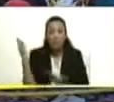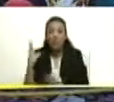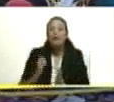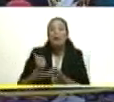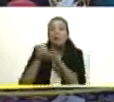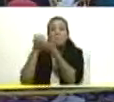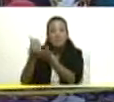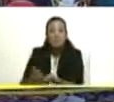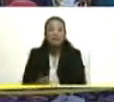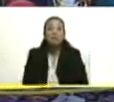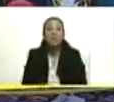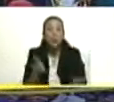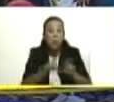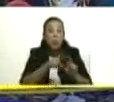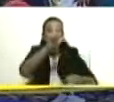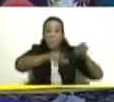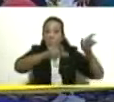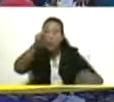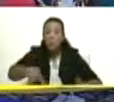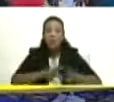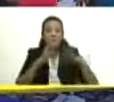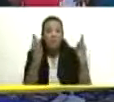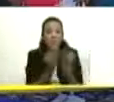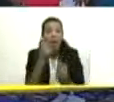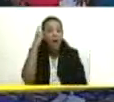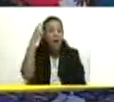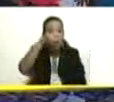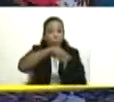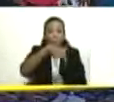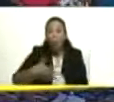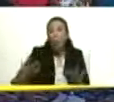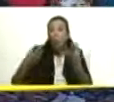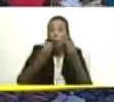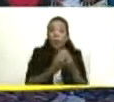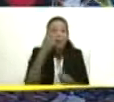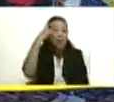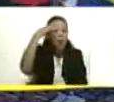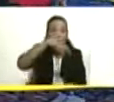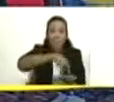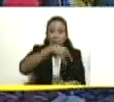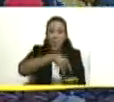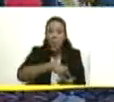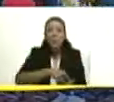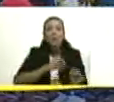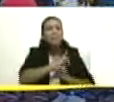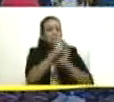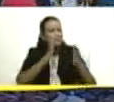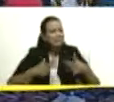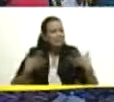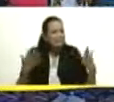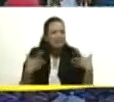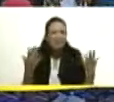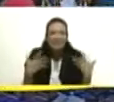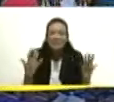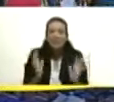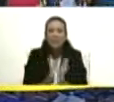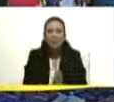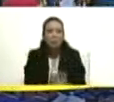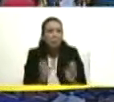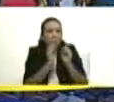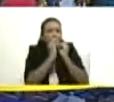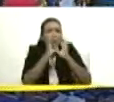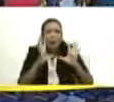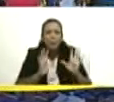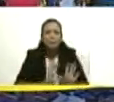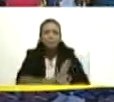también, al igual que muchas de las familias que hoy nos acompañan. Y de verdad que estamos muy, muy felices. Y esto quedó,